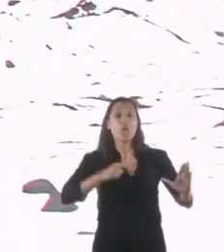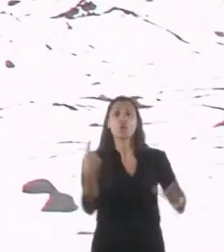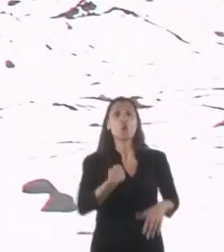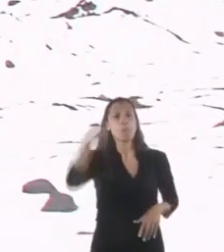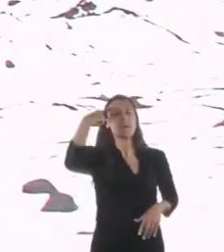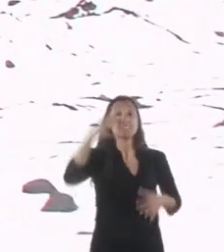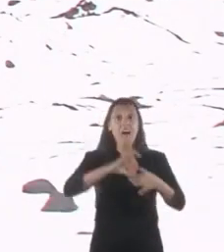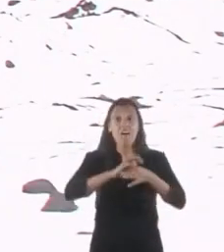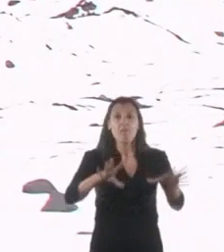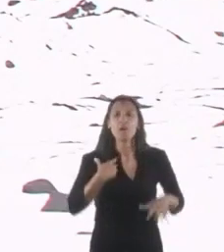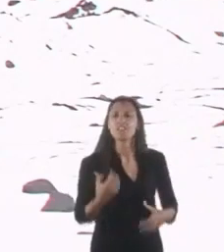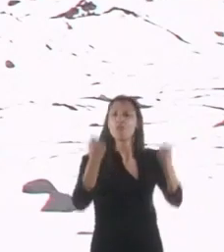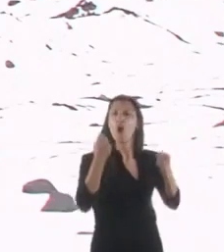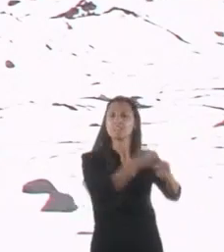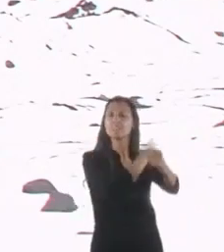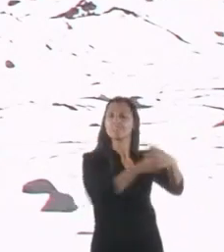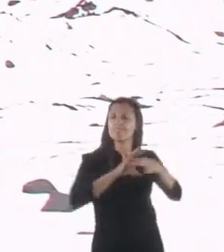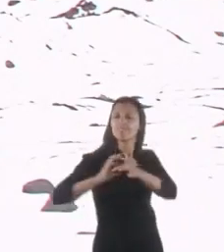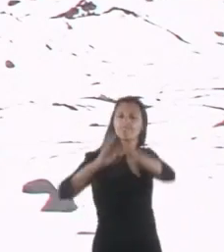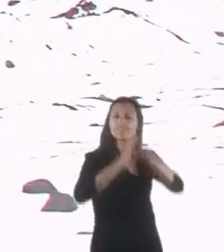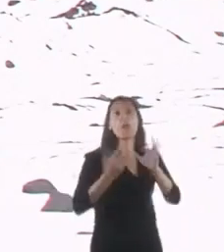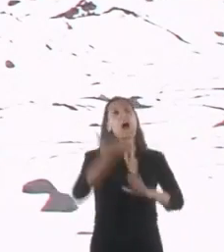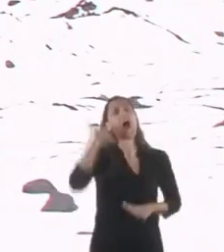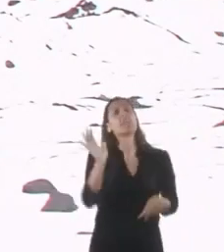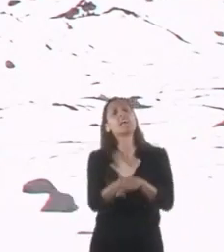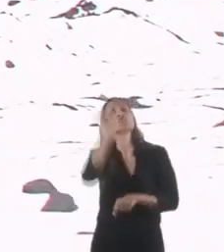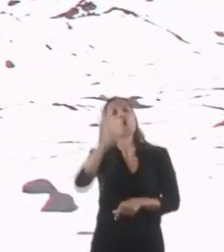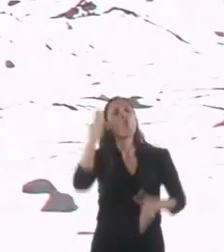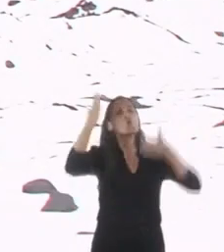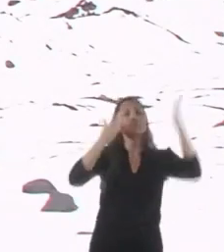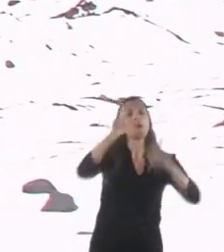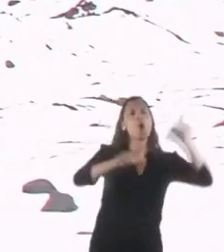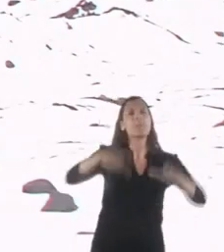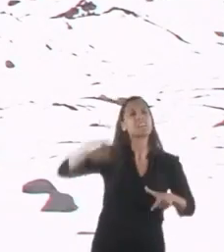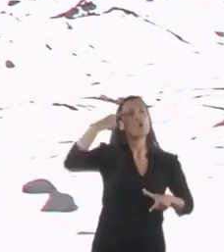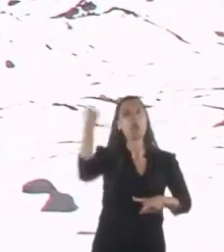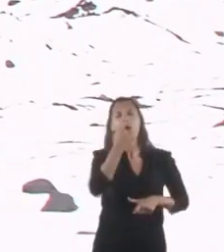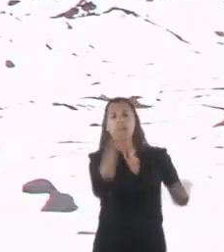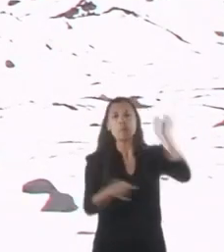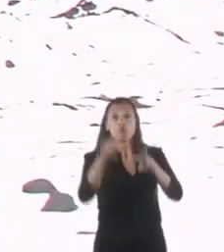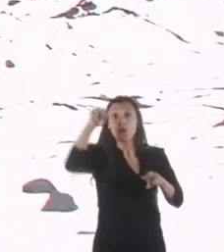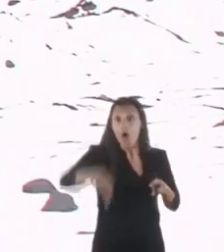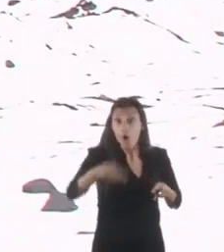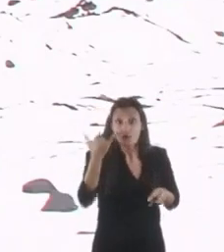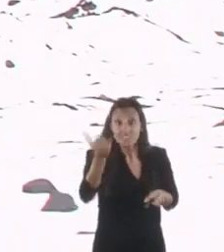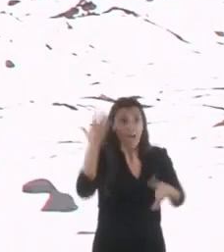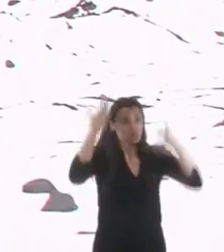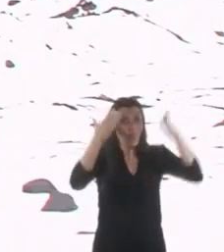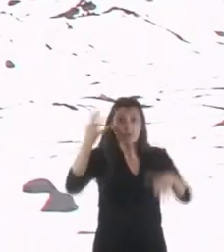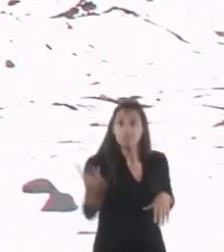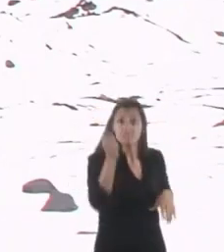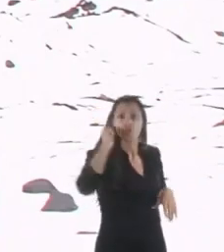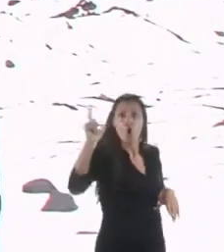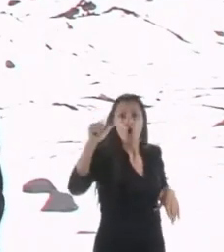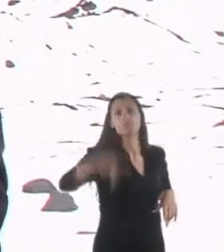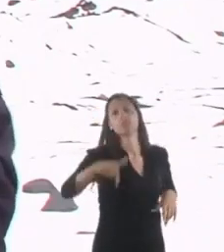democracia fuerte solo era una utopía que vagaba entre nuestros sueños. Ahora que esa utopía se ha vuelto